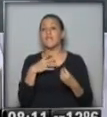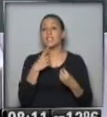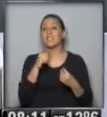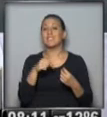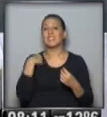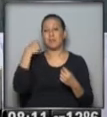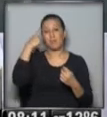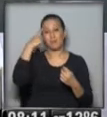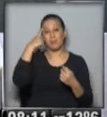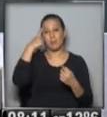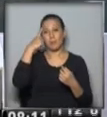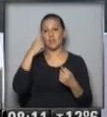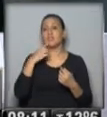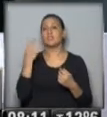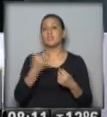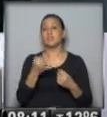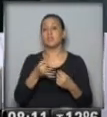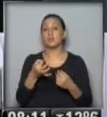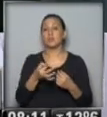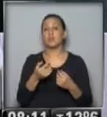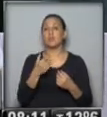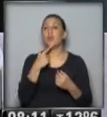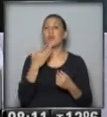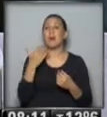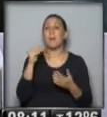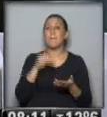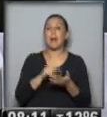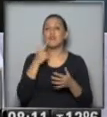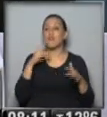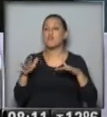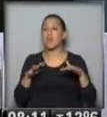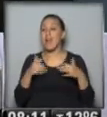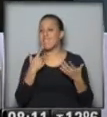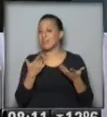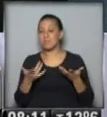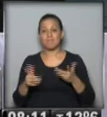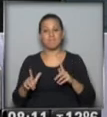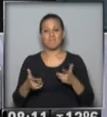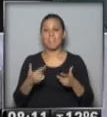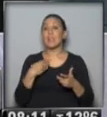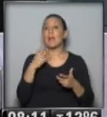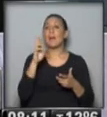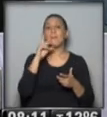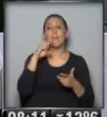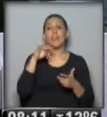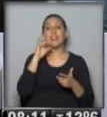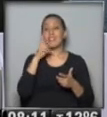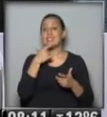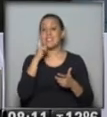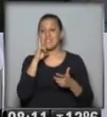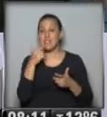imaginaba que seguramente hubiese más movimiento y que el ciclo de miguel es que el apéndice y terminará